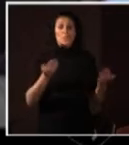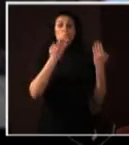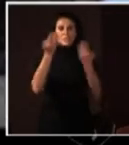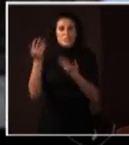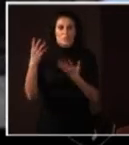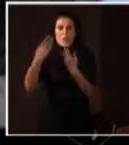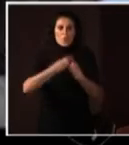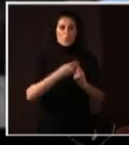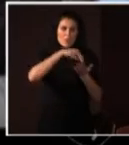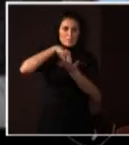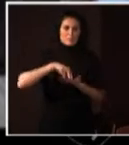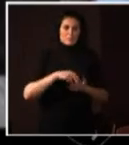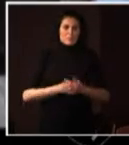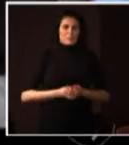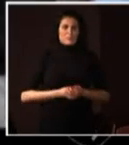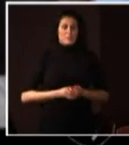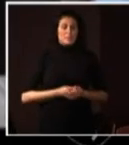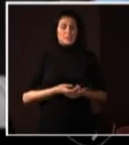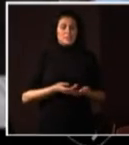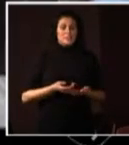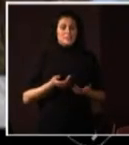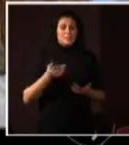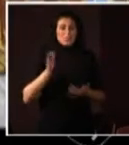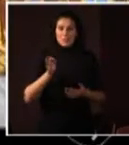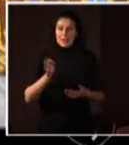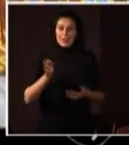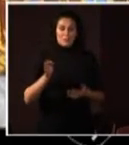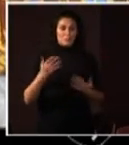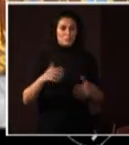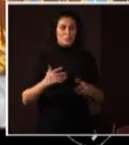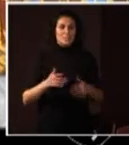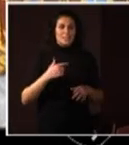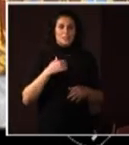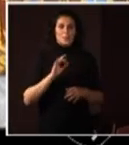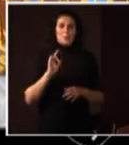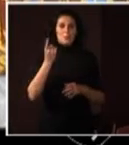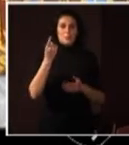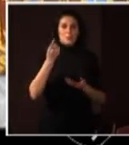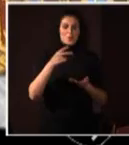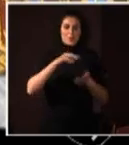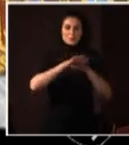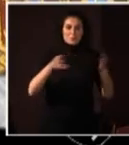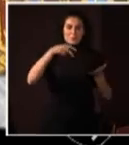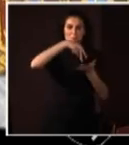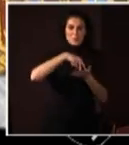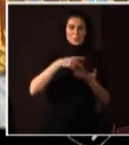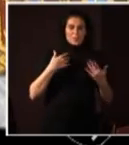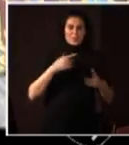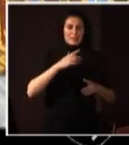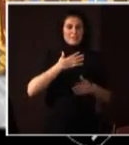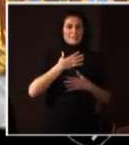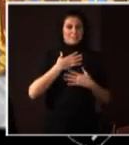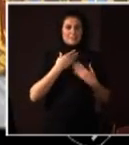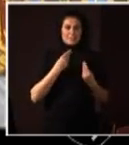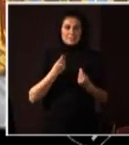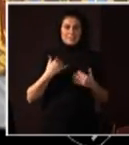Estar aquí con nosotros. La verdad es que soy el primero al que le toca hablar desde aquí arriba, que es algo que impone mucho más.